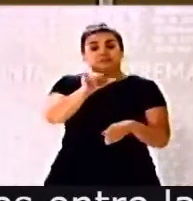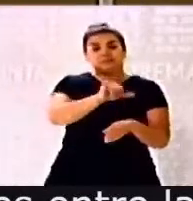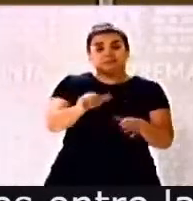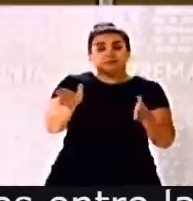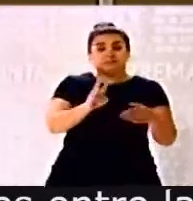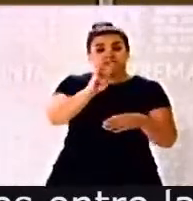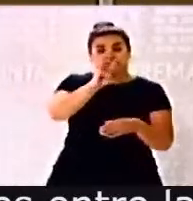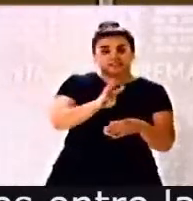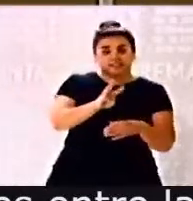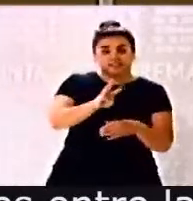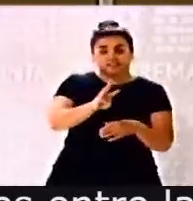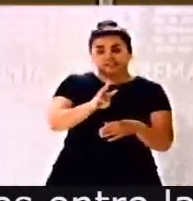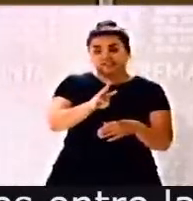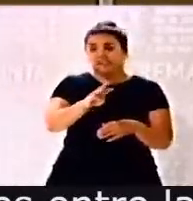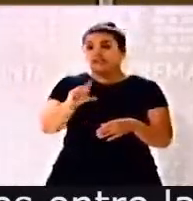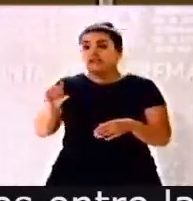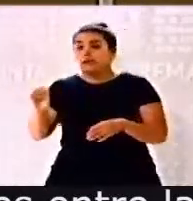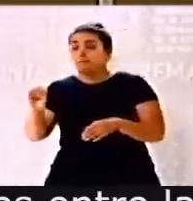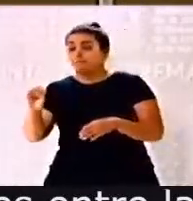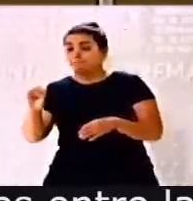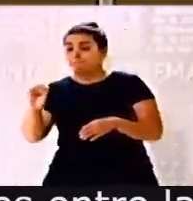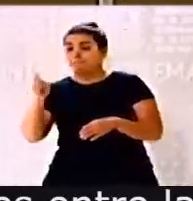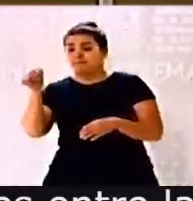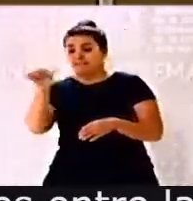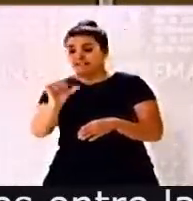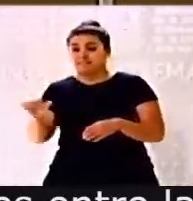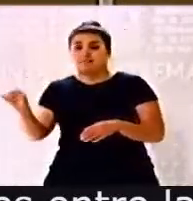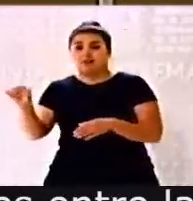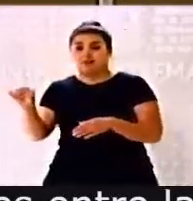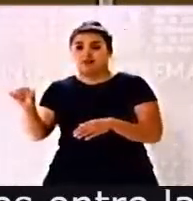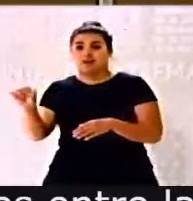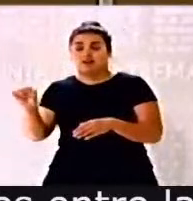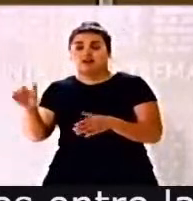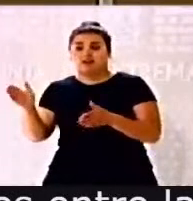fase 3 con la primera semana